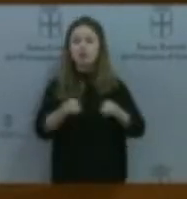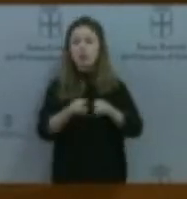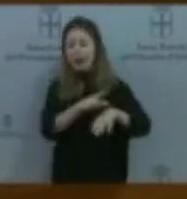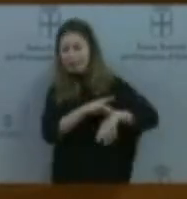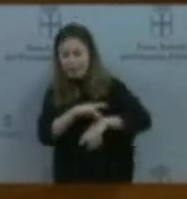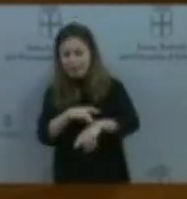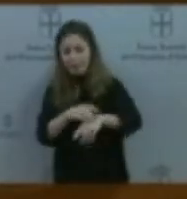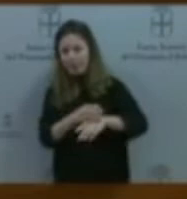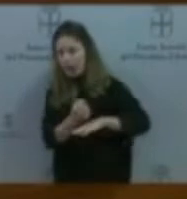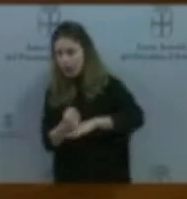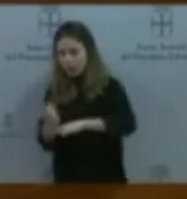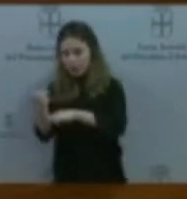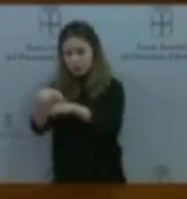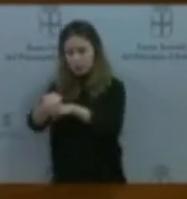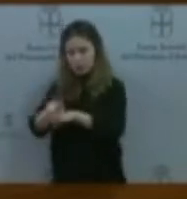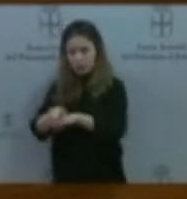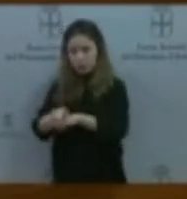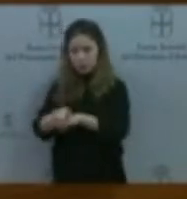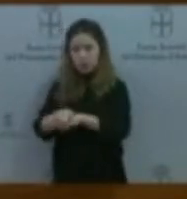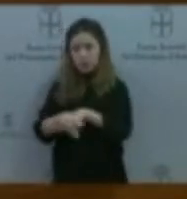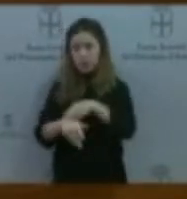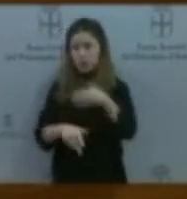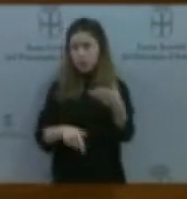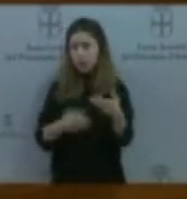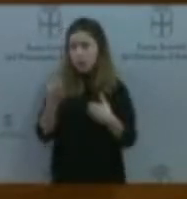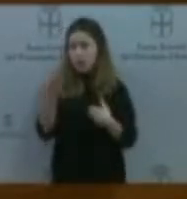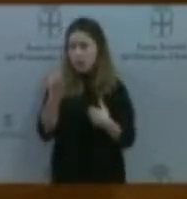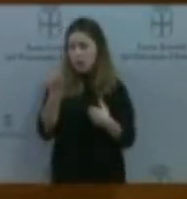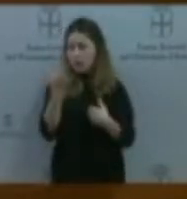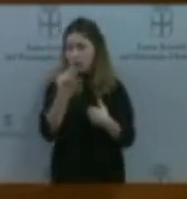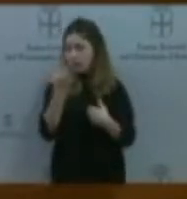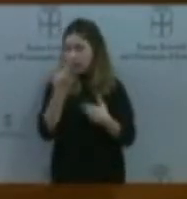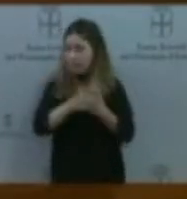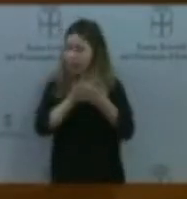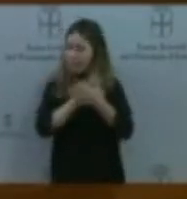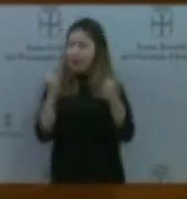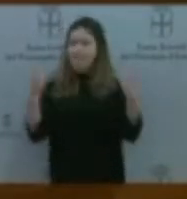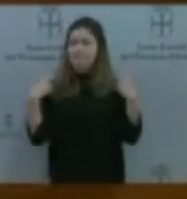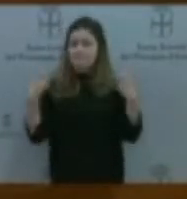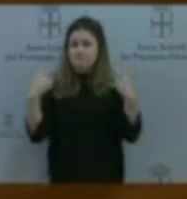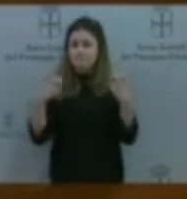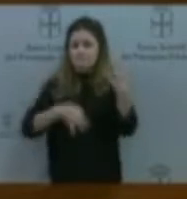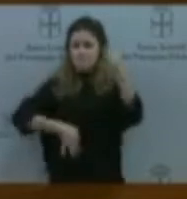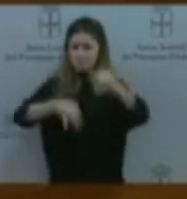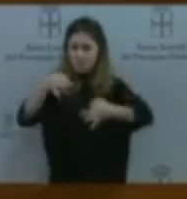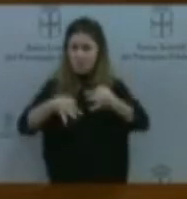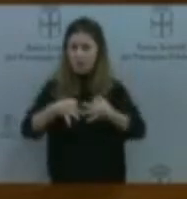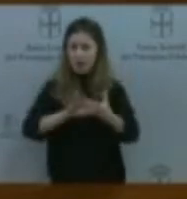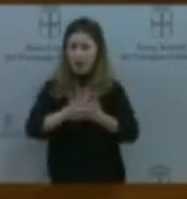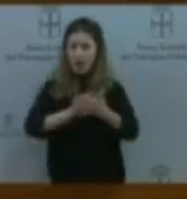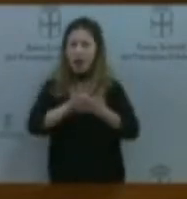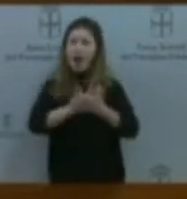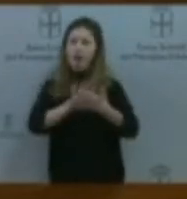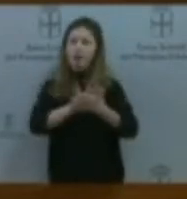De hecho, hay que recordar, cuando hablamos de fiscalidad, que estamos hablando bastante estos días, lo que hizo Roosevelt y otros